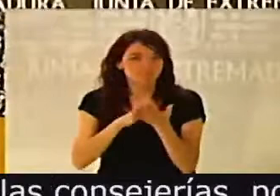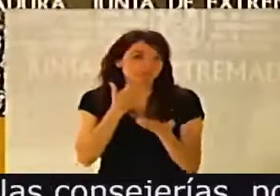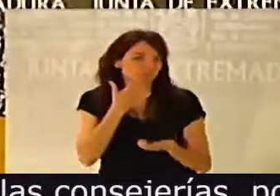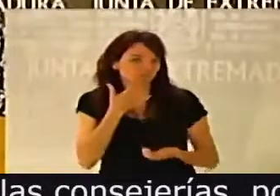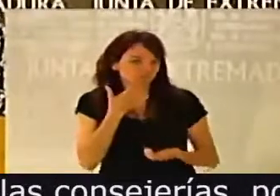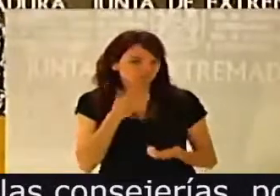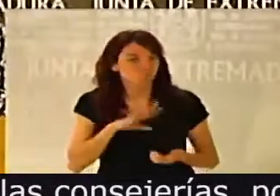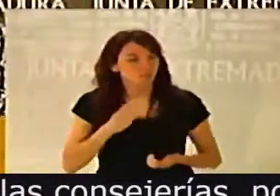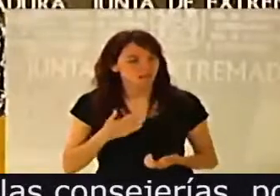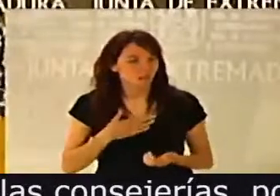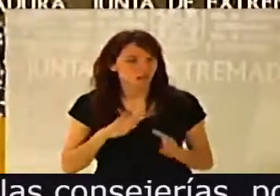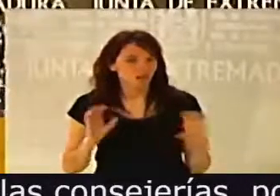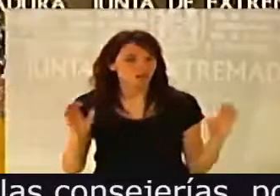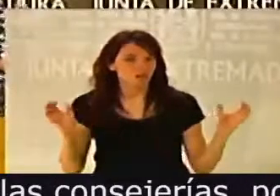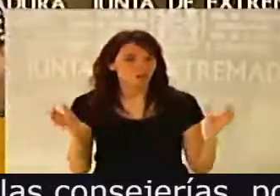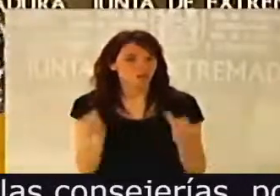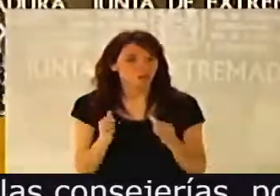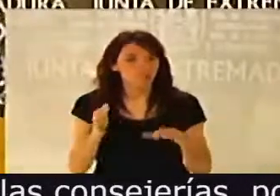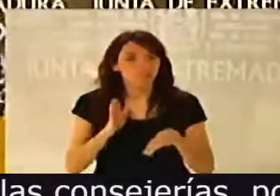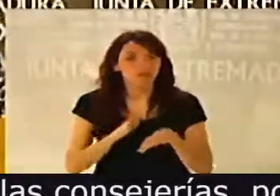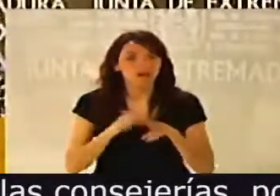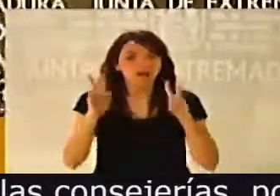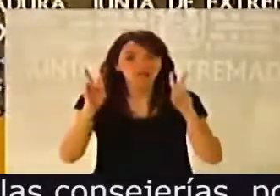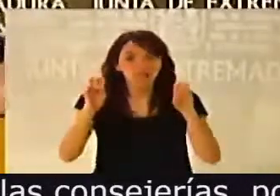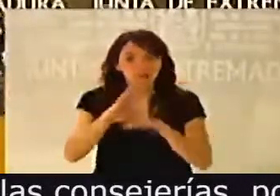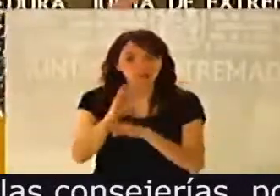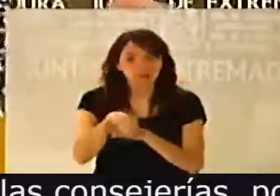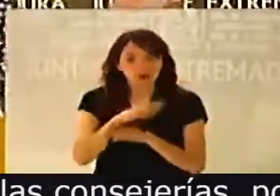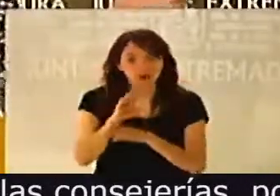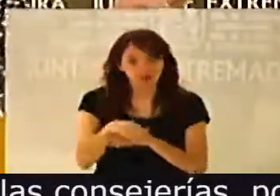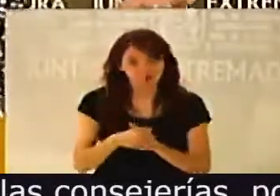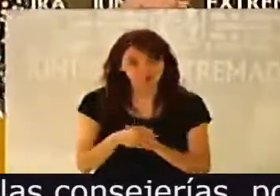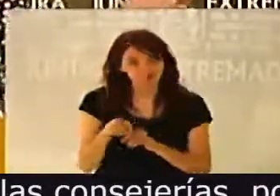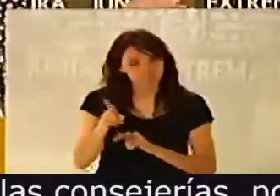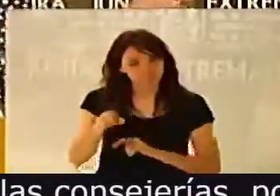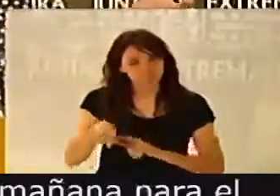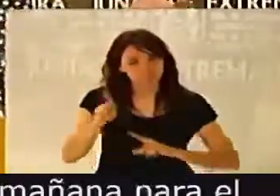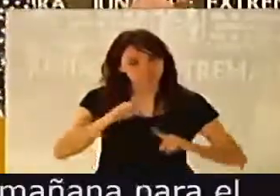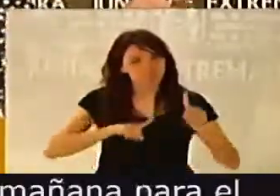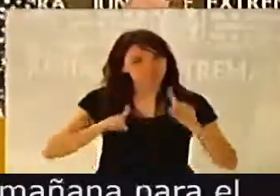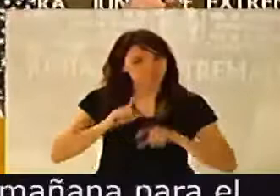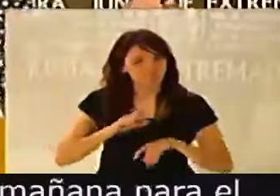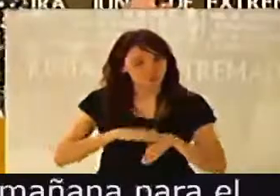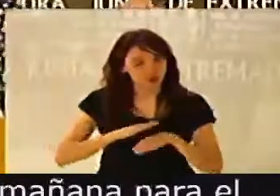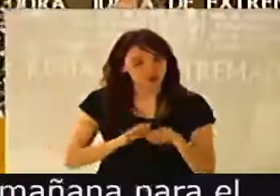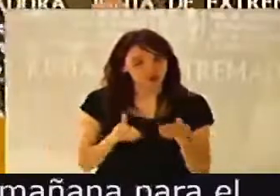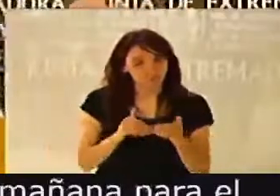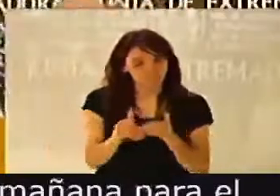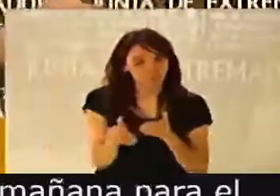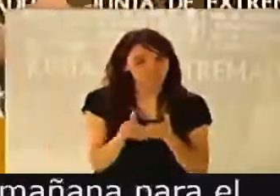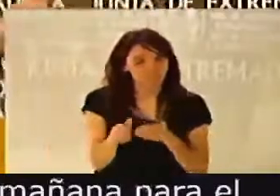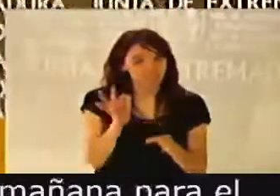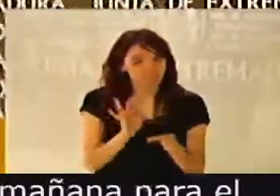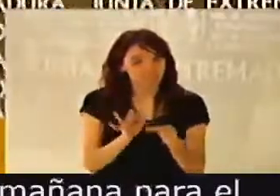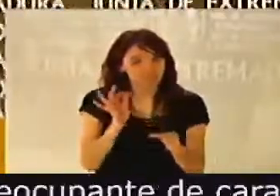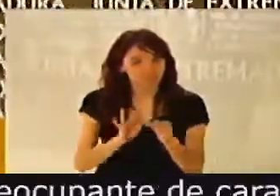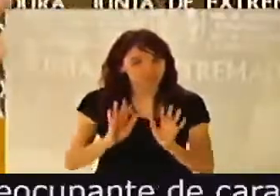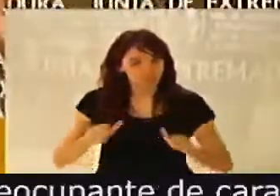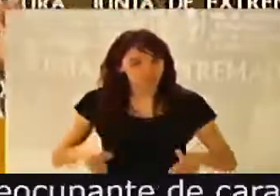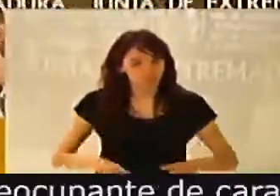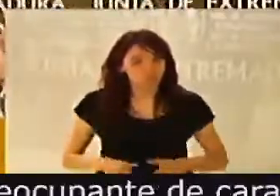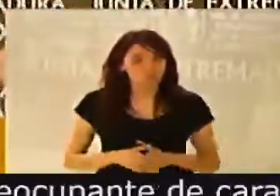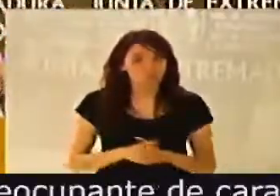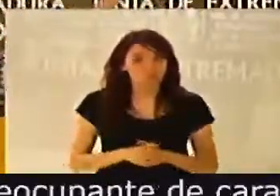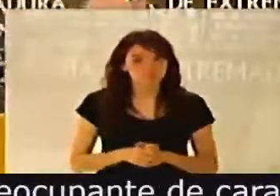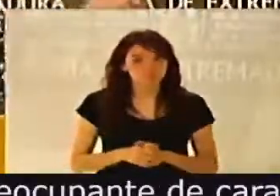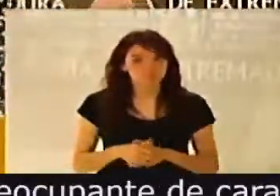mañana para el tema de las guarderías, que también es muy preocupante de cara a septiembre, y una gran parte de